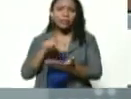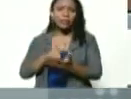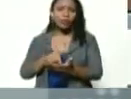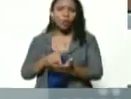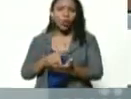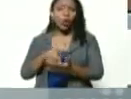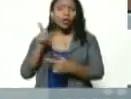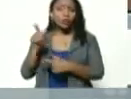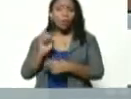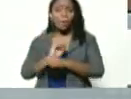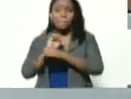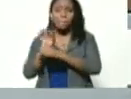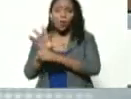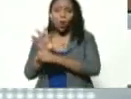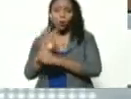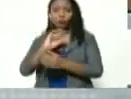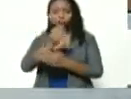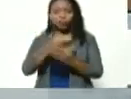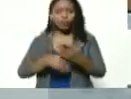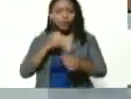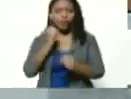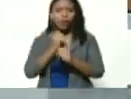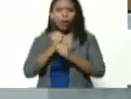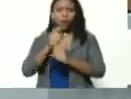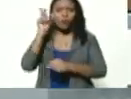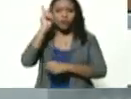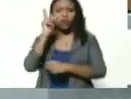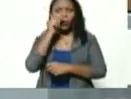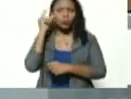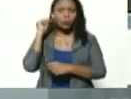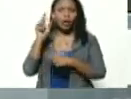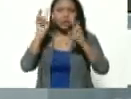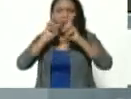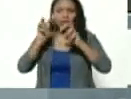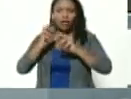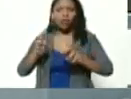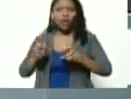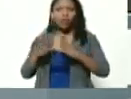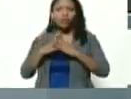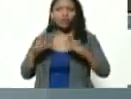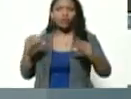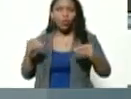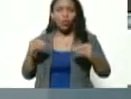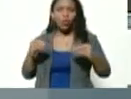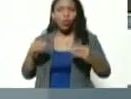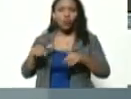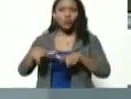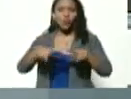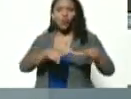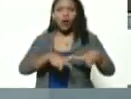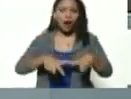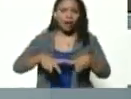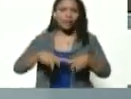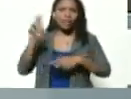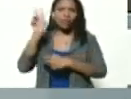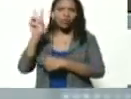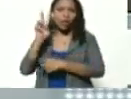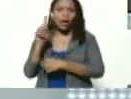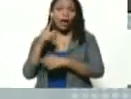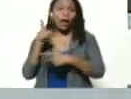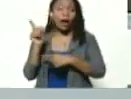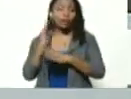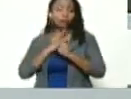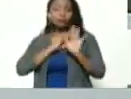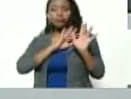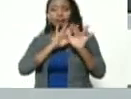enviado sus trabajos, profesoras, profesores, investigadoras, investigadoras de todas las regiones de Venezuela han acudido a